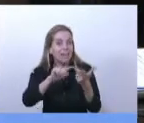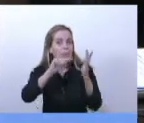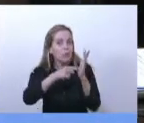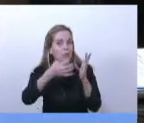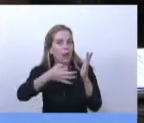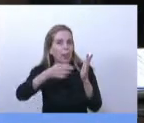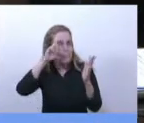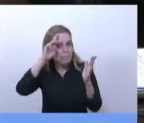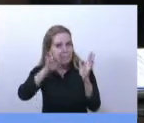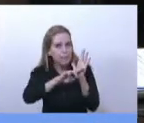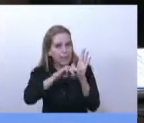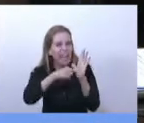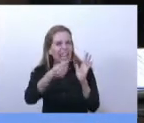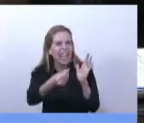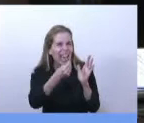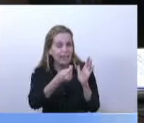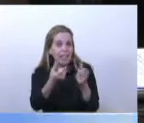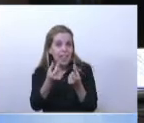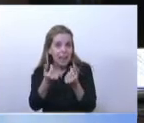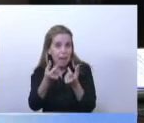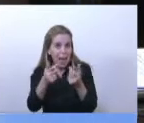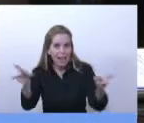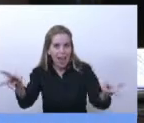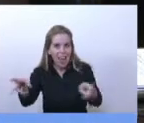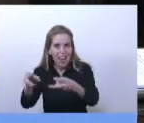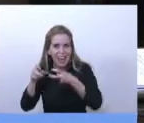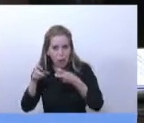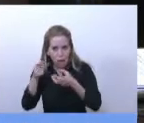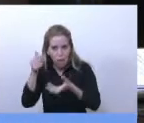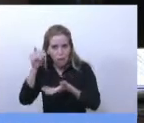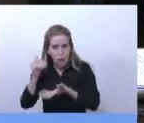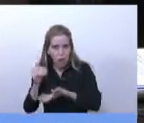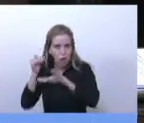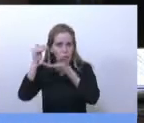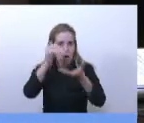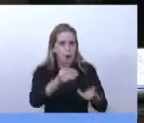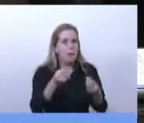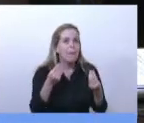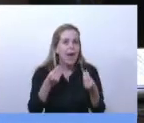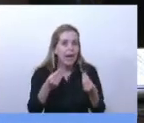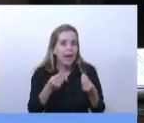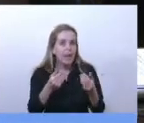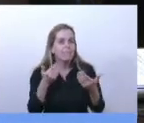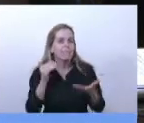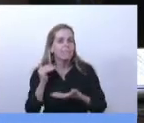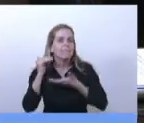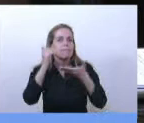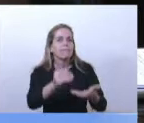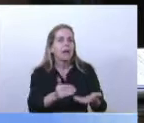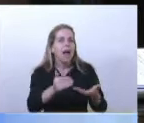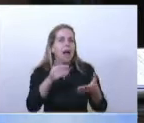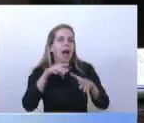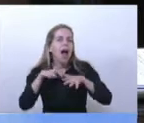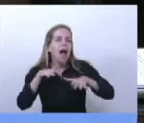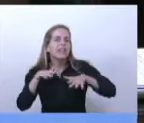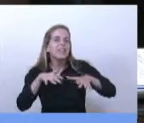es que los fondos recaudados vayan en efecto se destinen para promover actividades alternativas